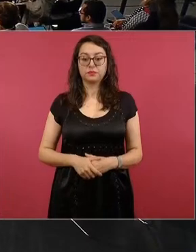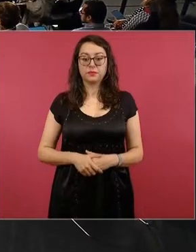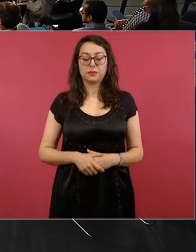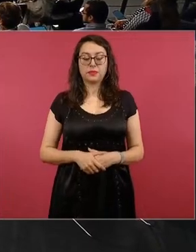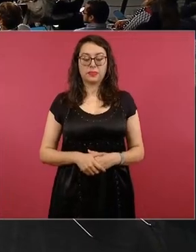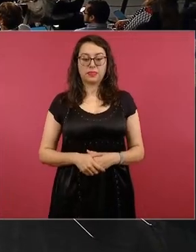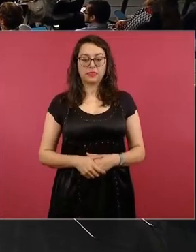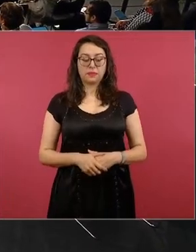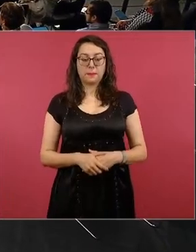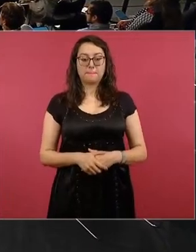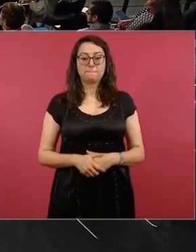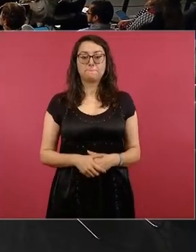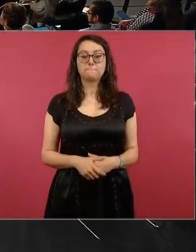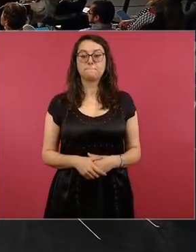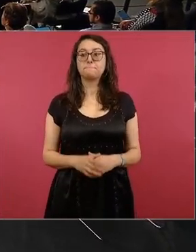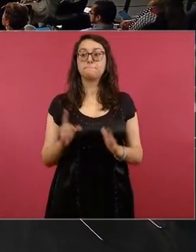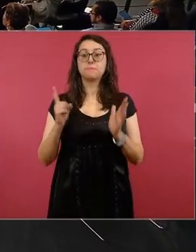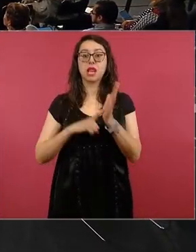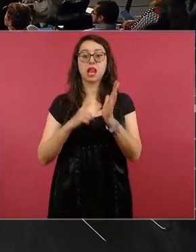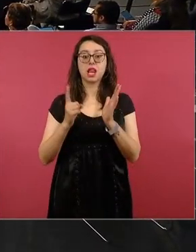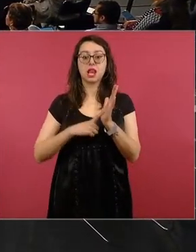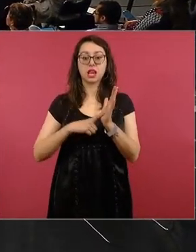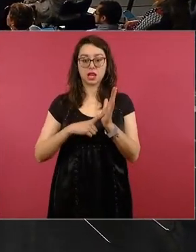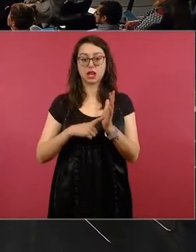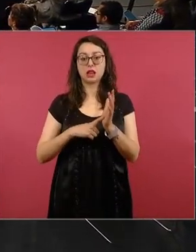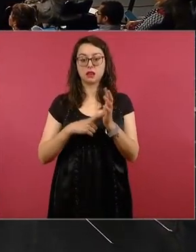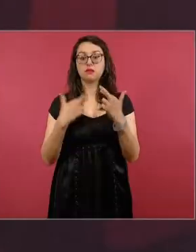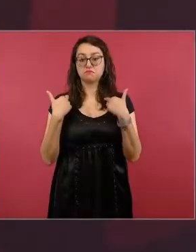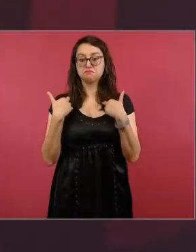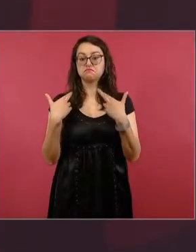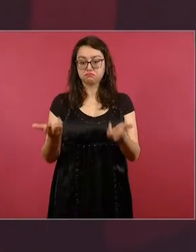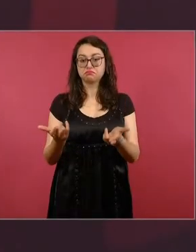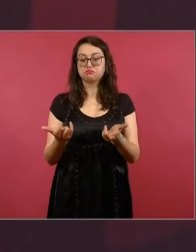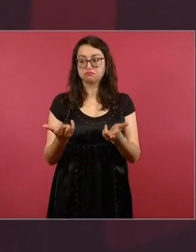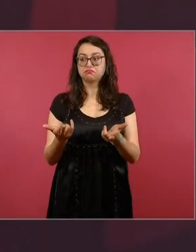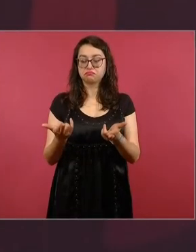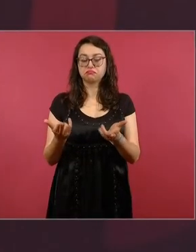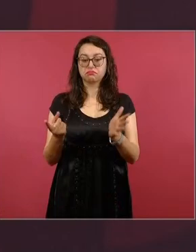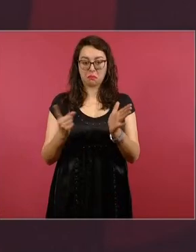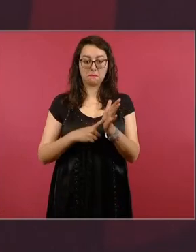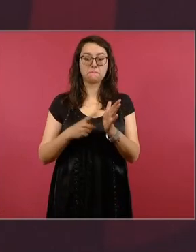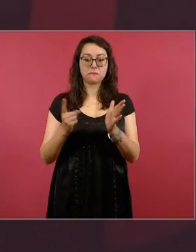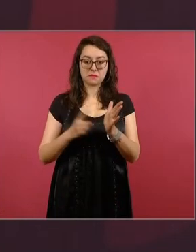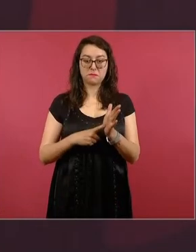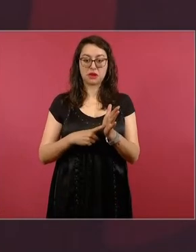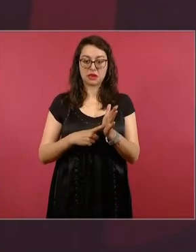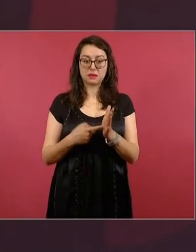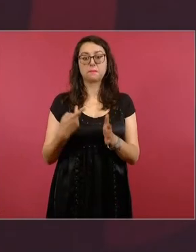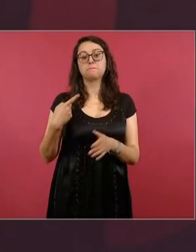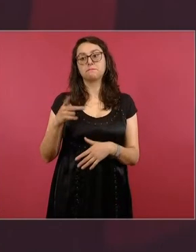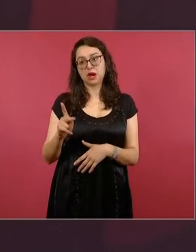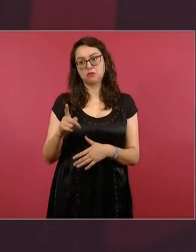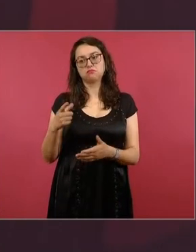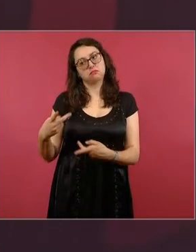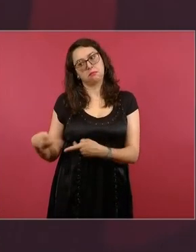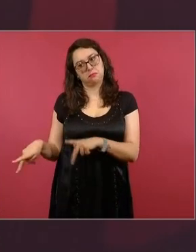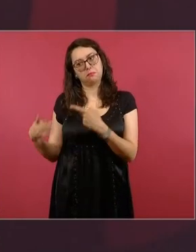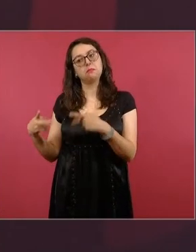Vamos a tener 1,000 filtros para regalar en CONACYT, pero disponibilidad en los otros